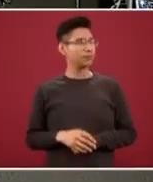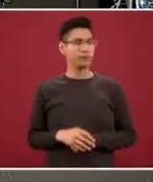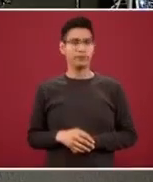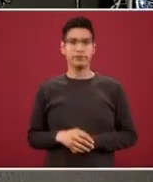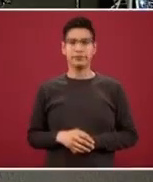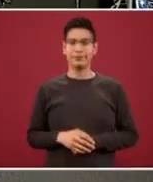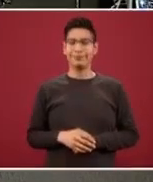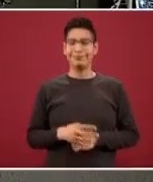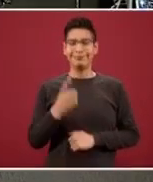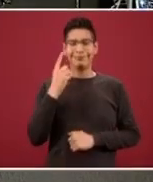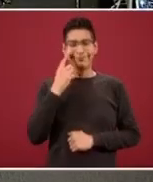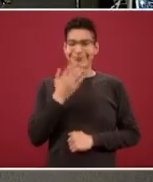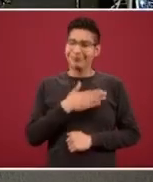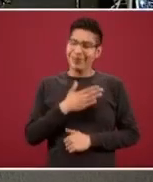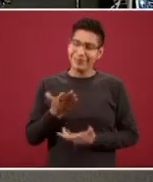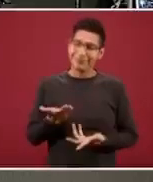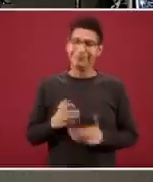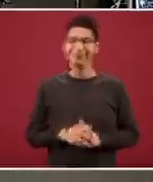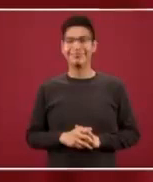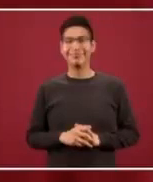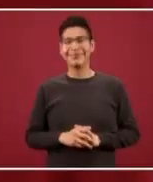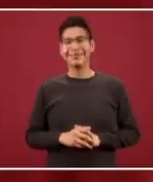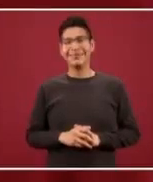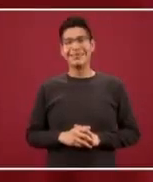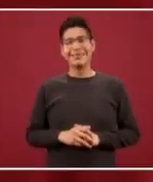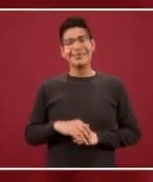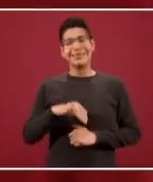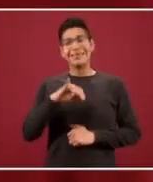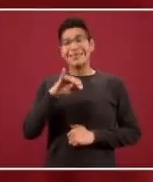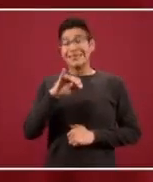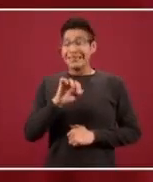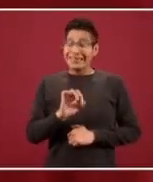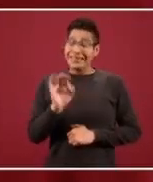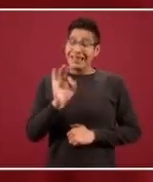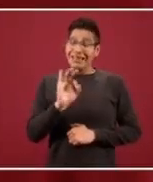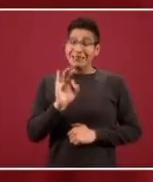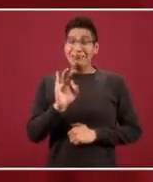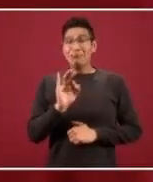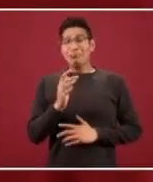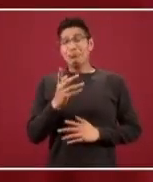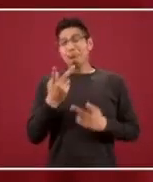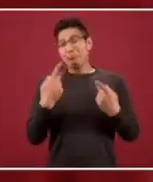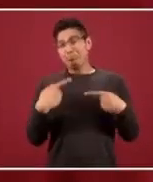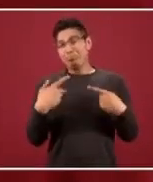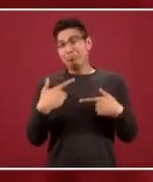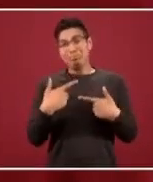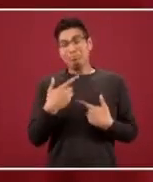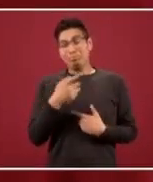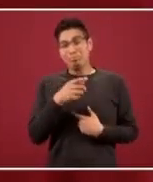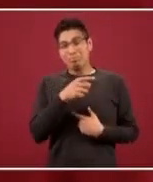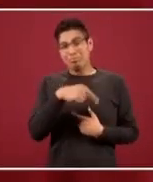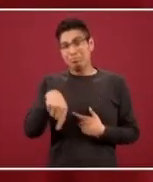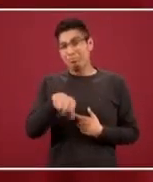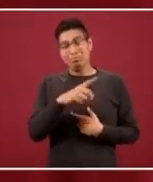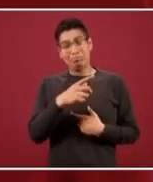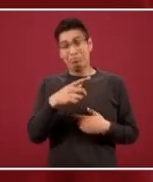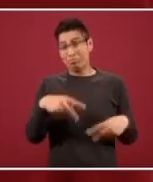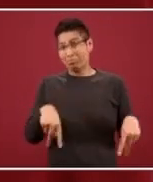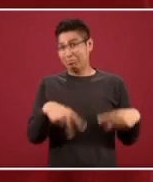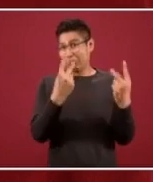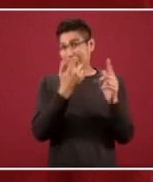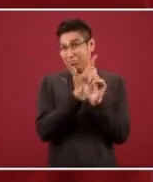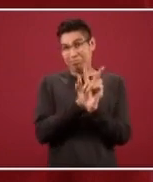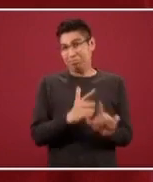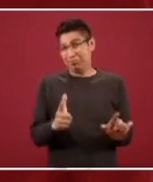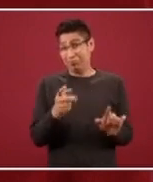Bueno, la venta de productos caseros pues, en realidad no la podríamos controlar, sería